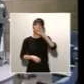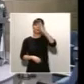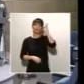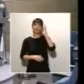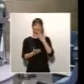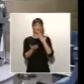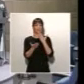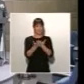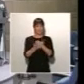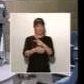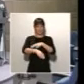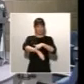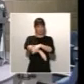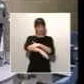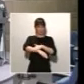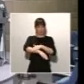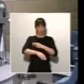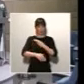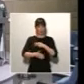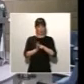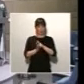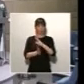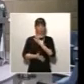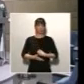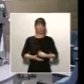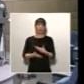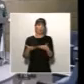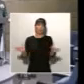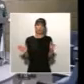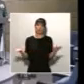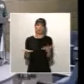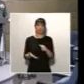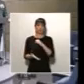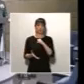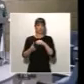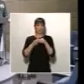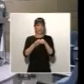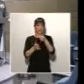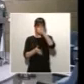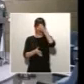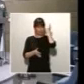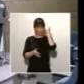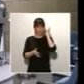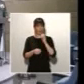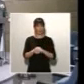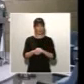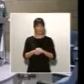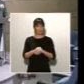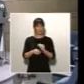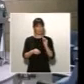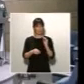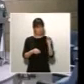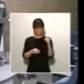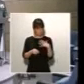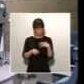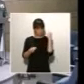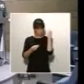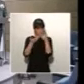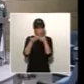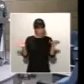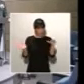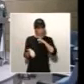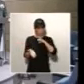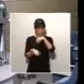Murcia la apertura urgente del Hospital Naval de Cartagena. ¿Se baraja la posibilidad de apertura de este centro? Pregunta